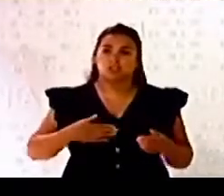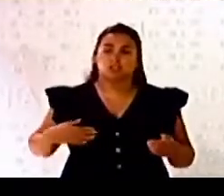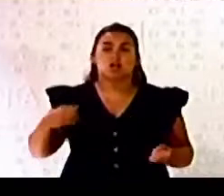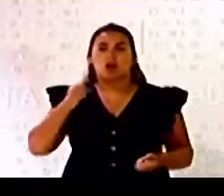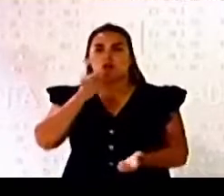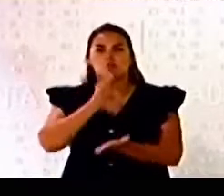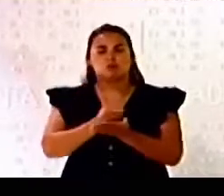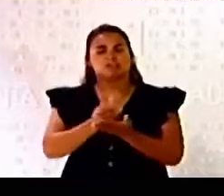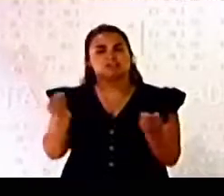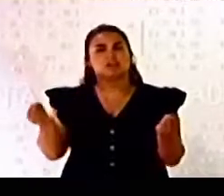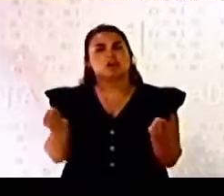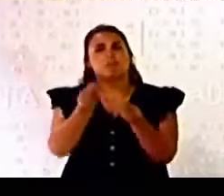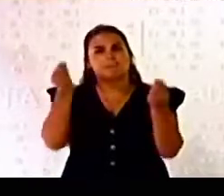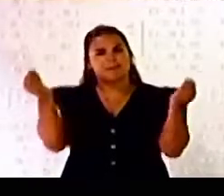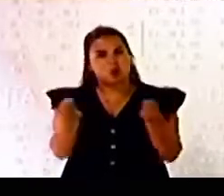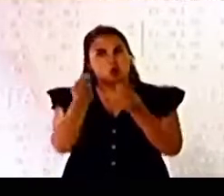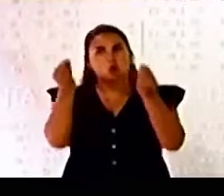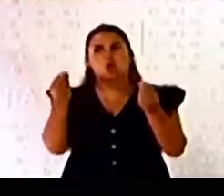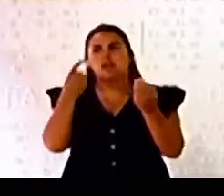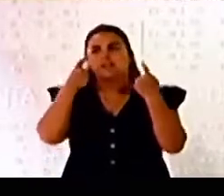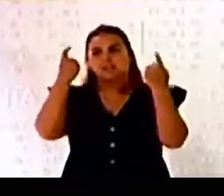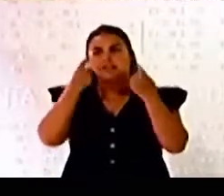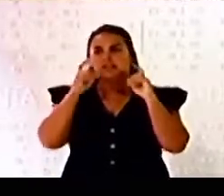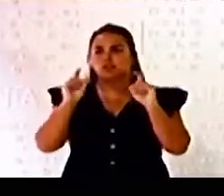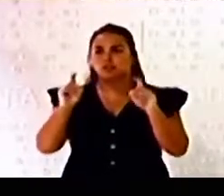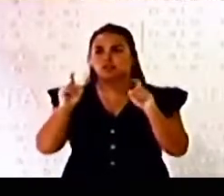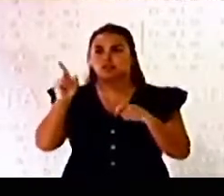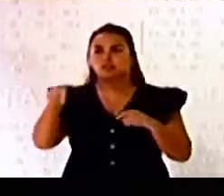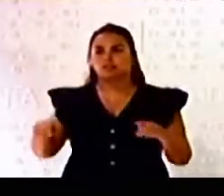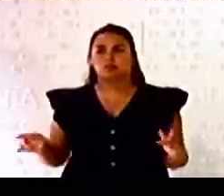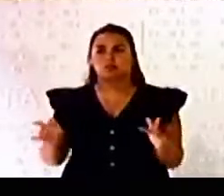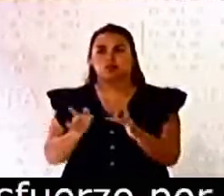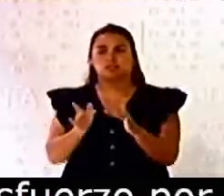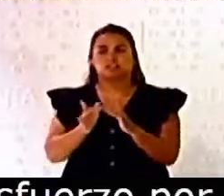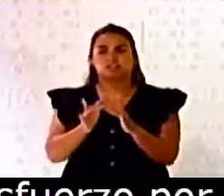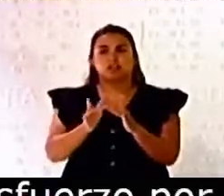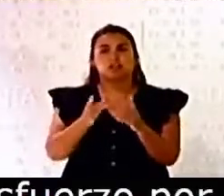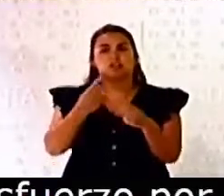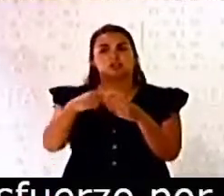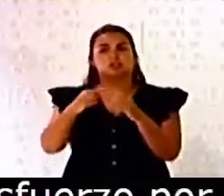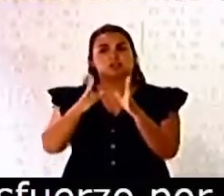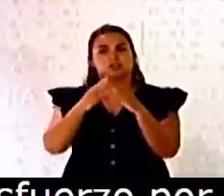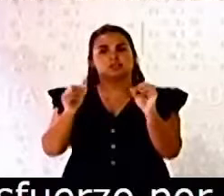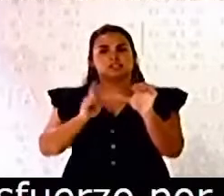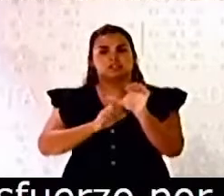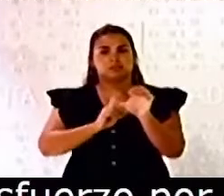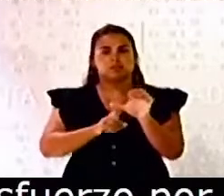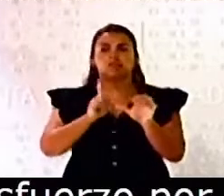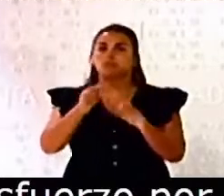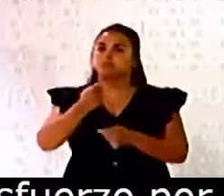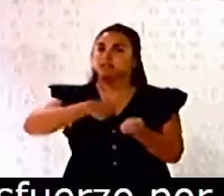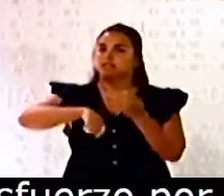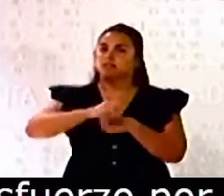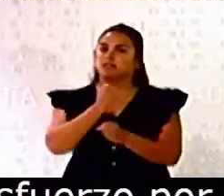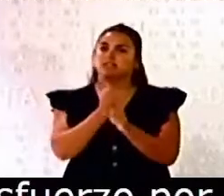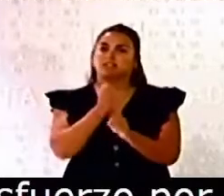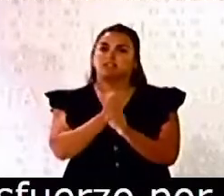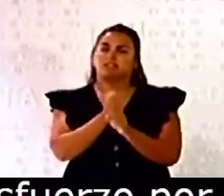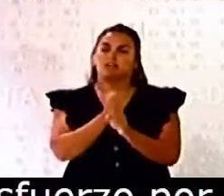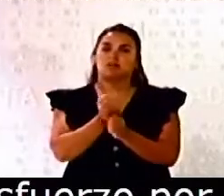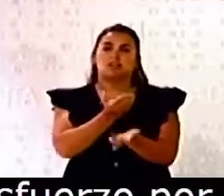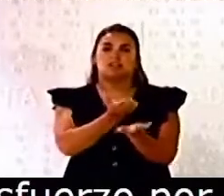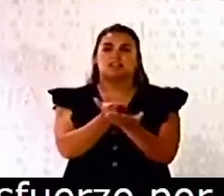oferta y nuestro esfuerzo por conectar la oferta de la Universidad de Extremadura y el mercado de trabajo y la